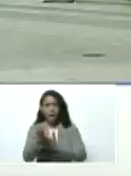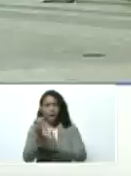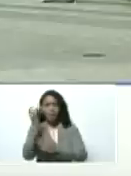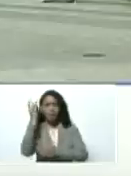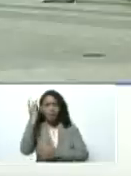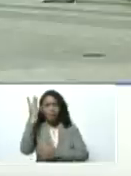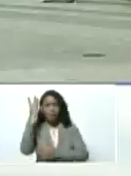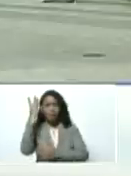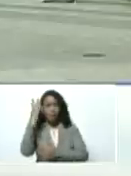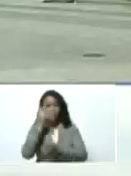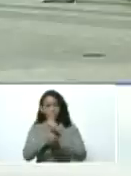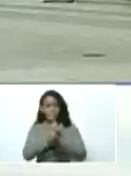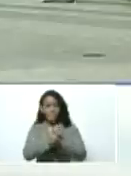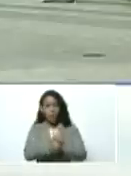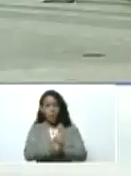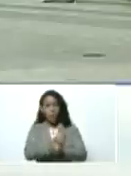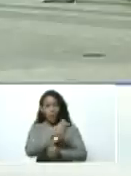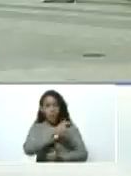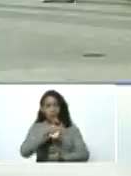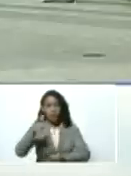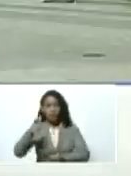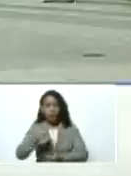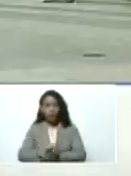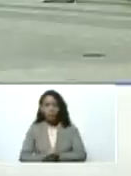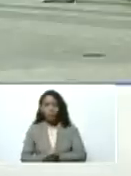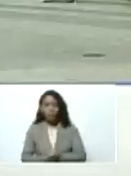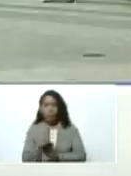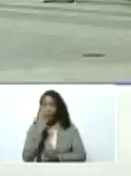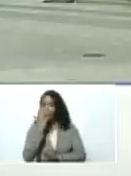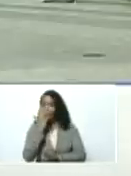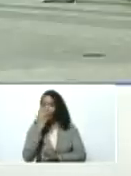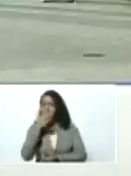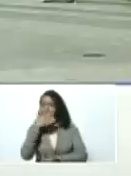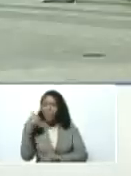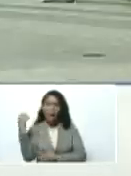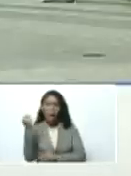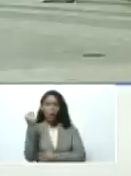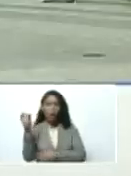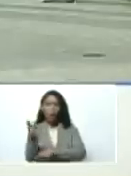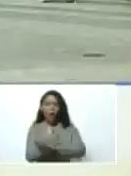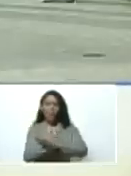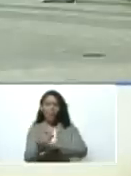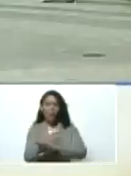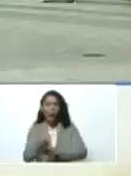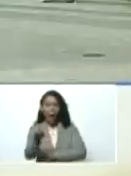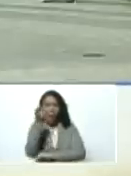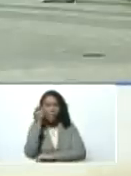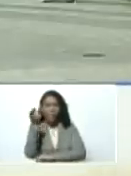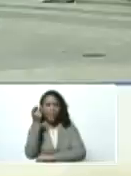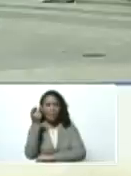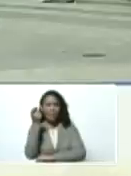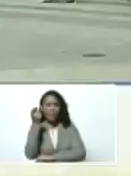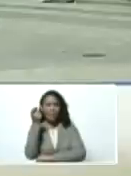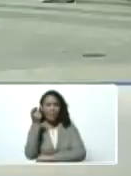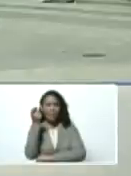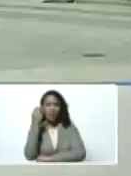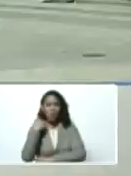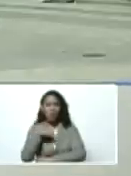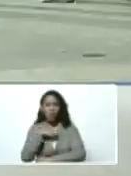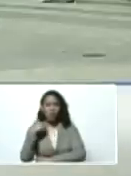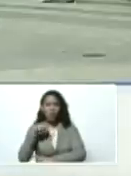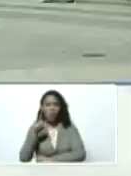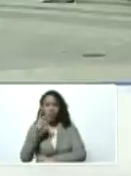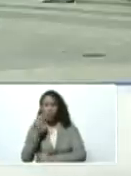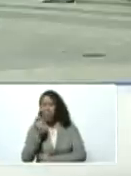creativo, amoroso con la gente. García Carneiro, el mejor gobernador que jamás hayamos tenido, y es